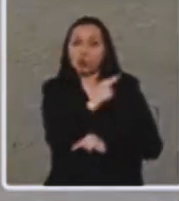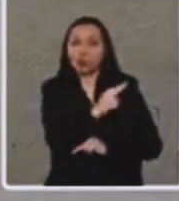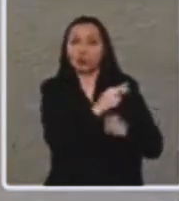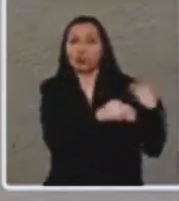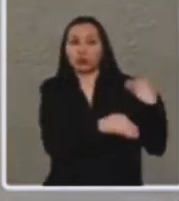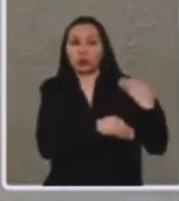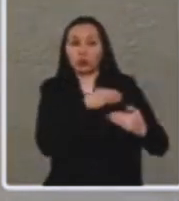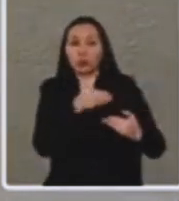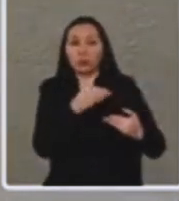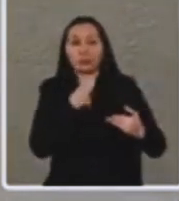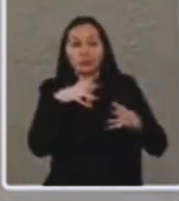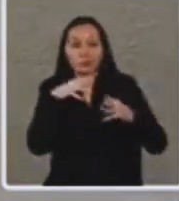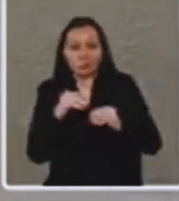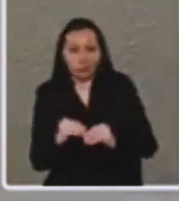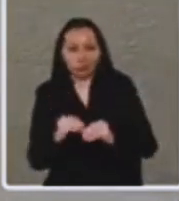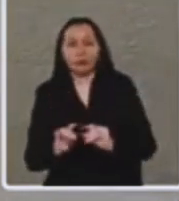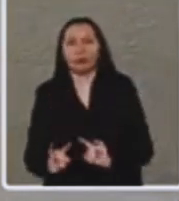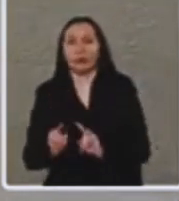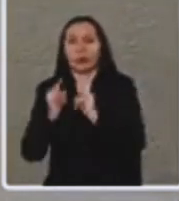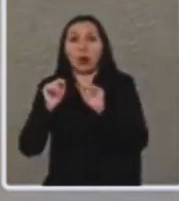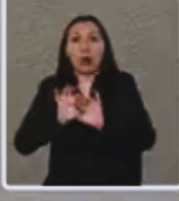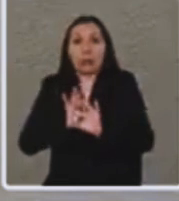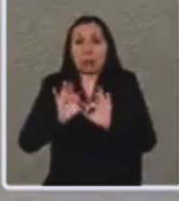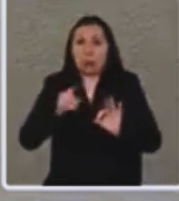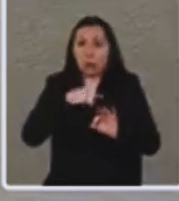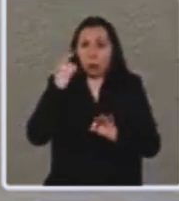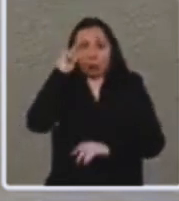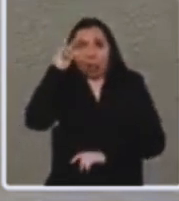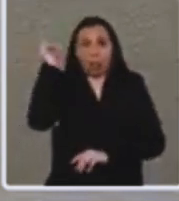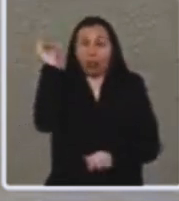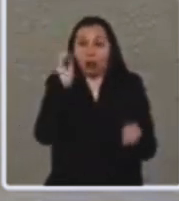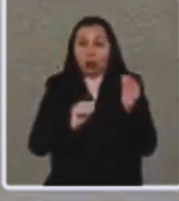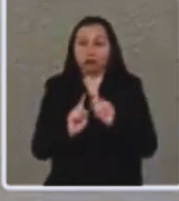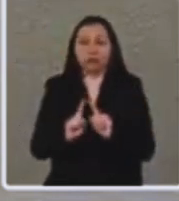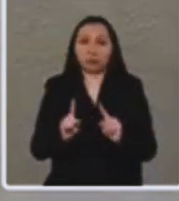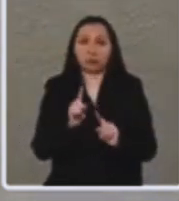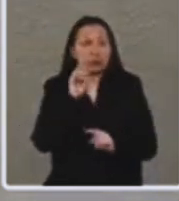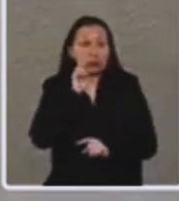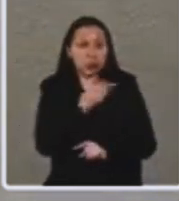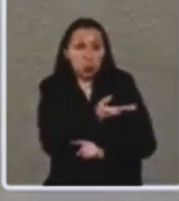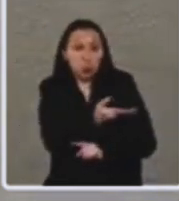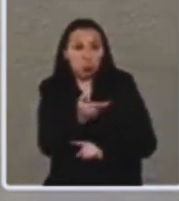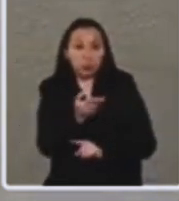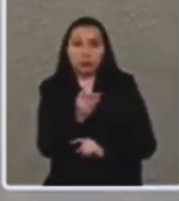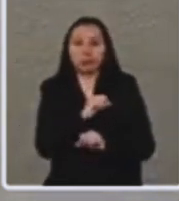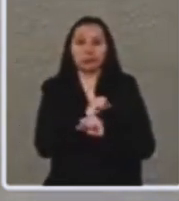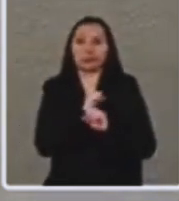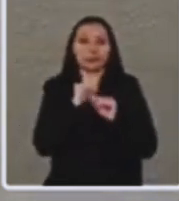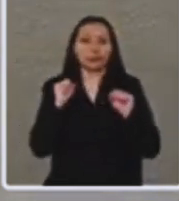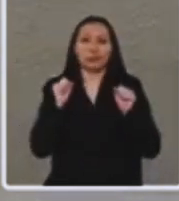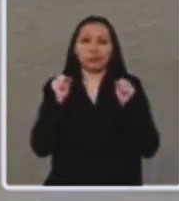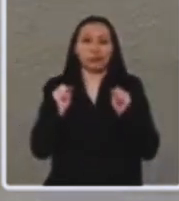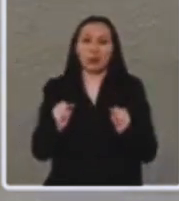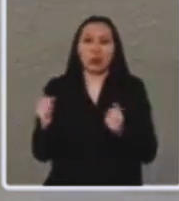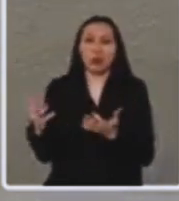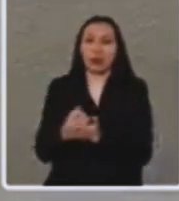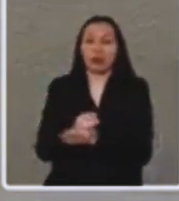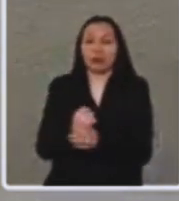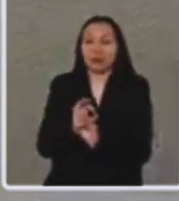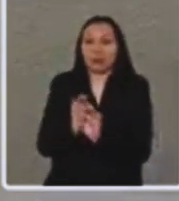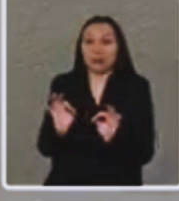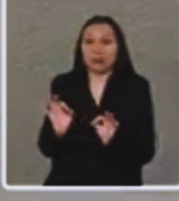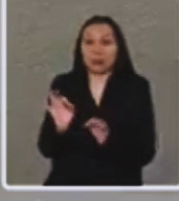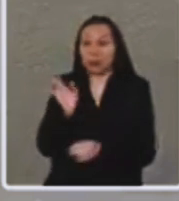legado. Acá no estamos inventando nada. Si no fuera por ustedes, esto no sería posible. Si no